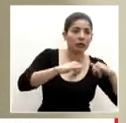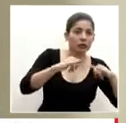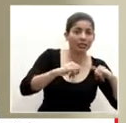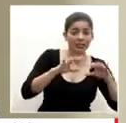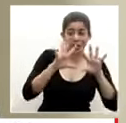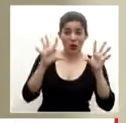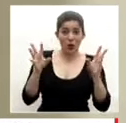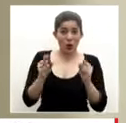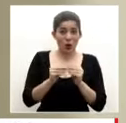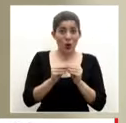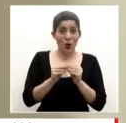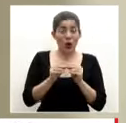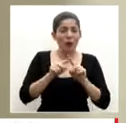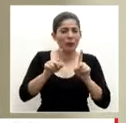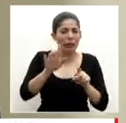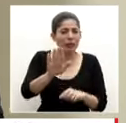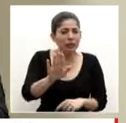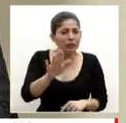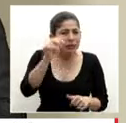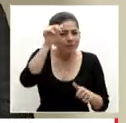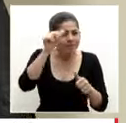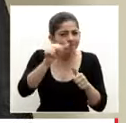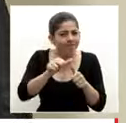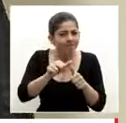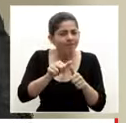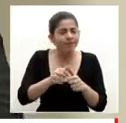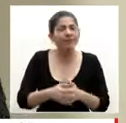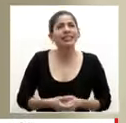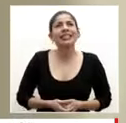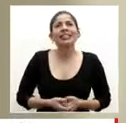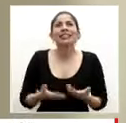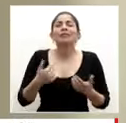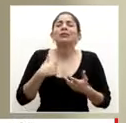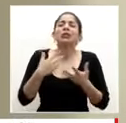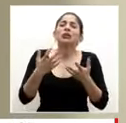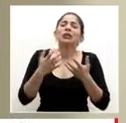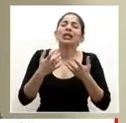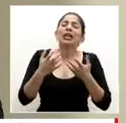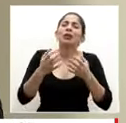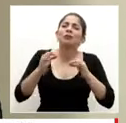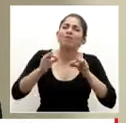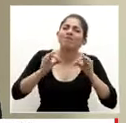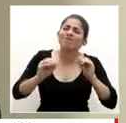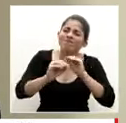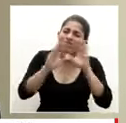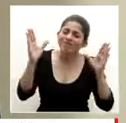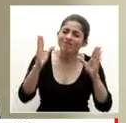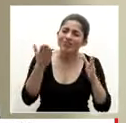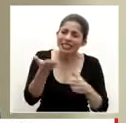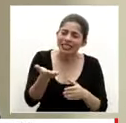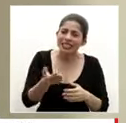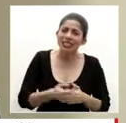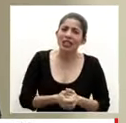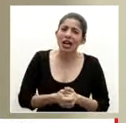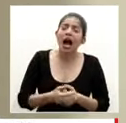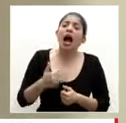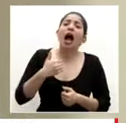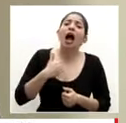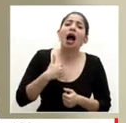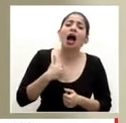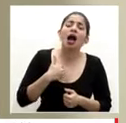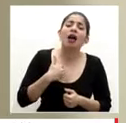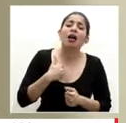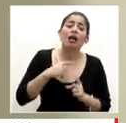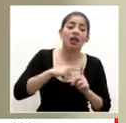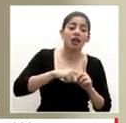esto, yo quiero ser muy explícito en esto. Hay un nivel